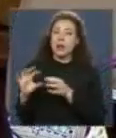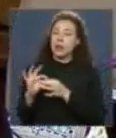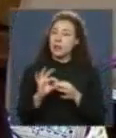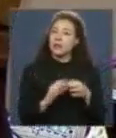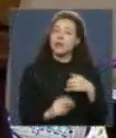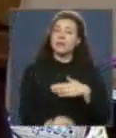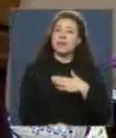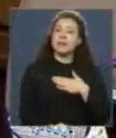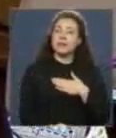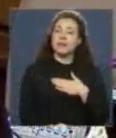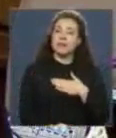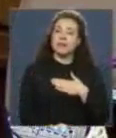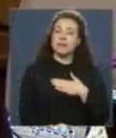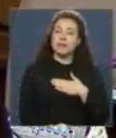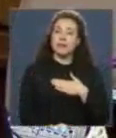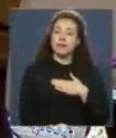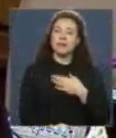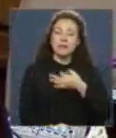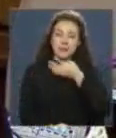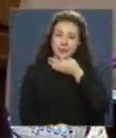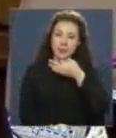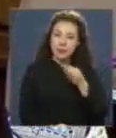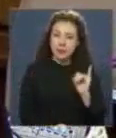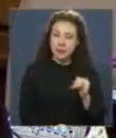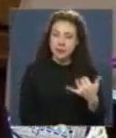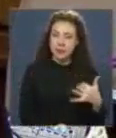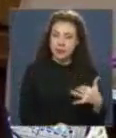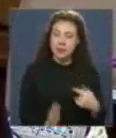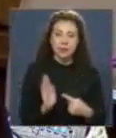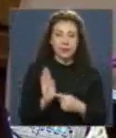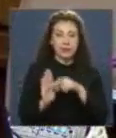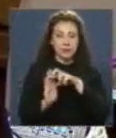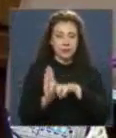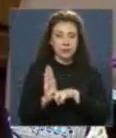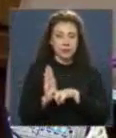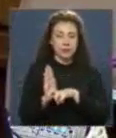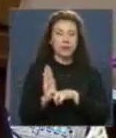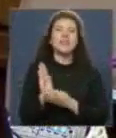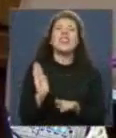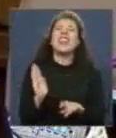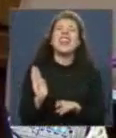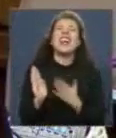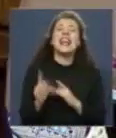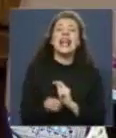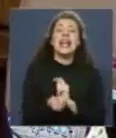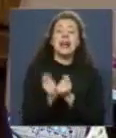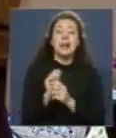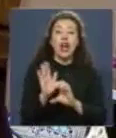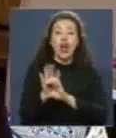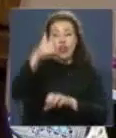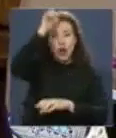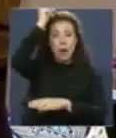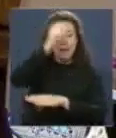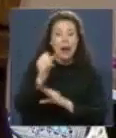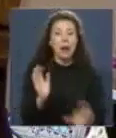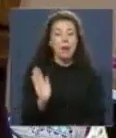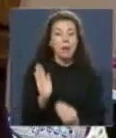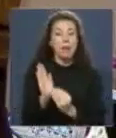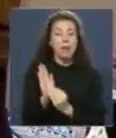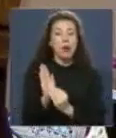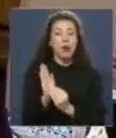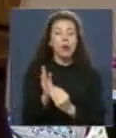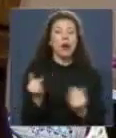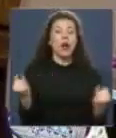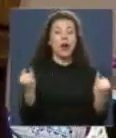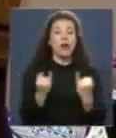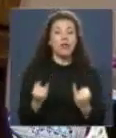también destacar que este proyecto, que lo que busca es modificar el Código Penal para incorporar una